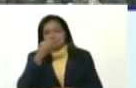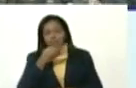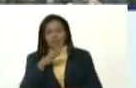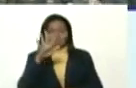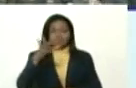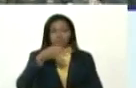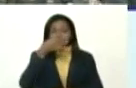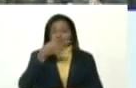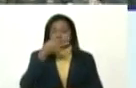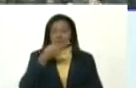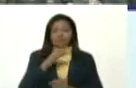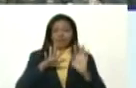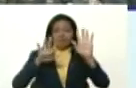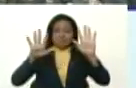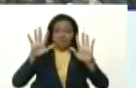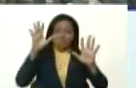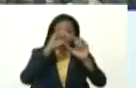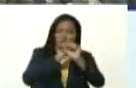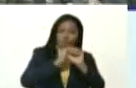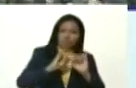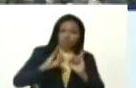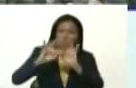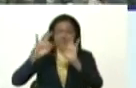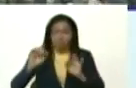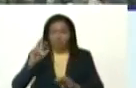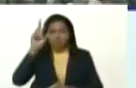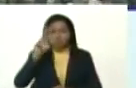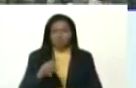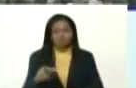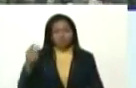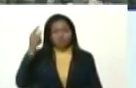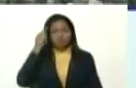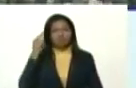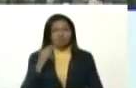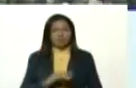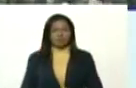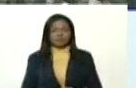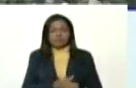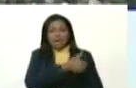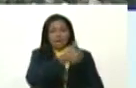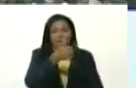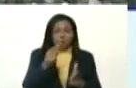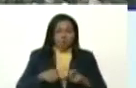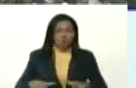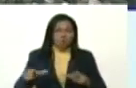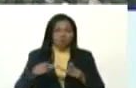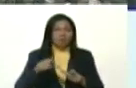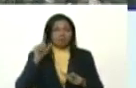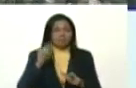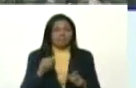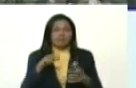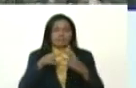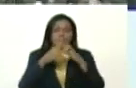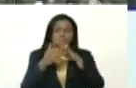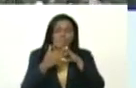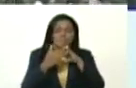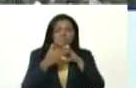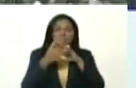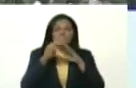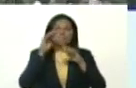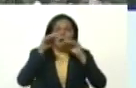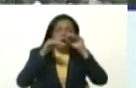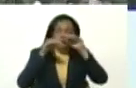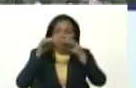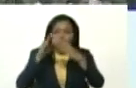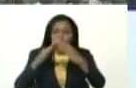5 de la tarde, a las 10 de la noche, todos los días, parroquia por parroquia, barrio por barrio, con